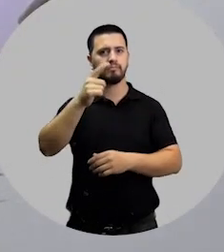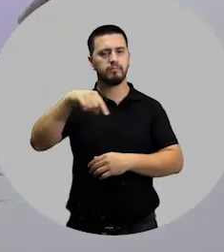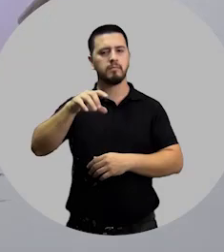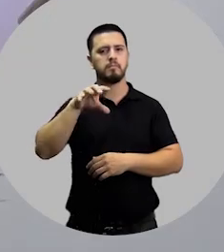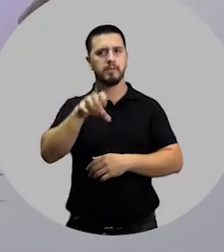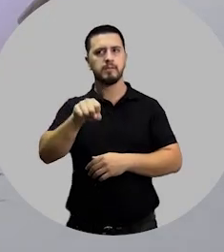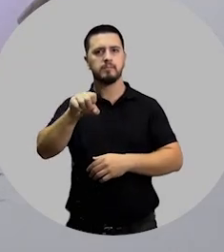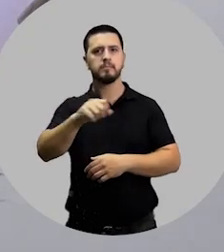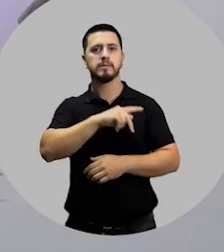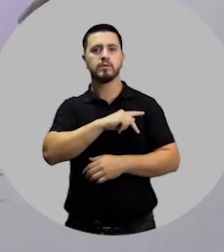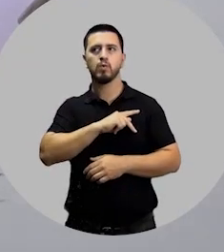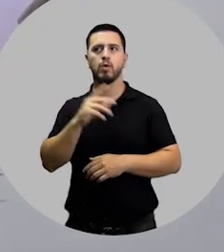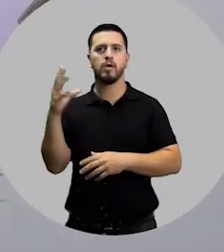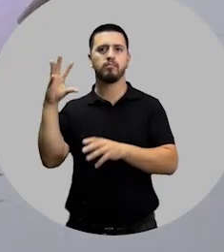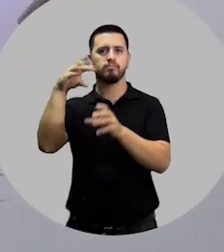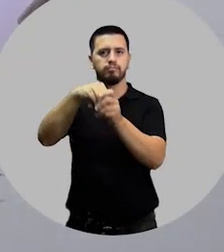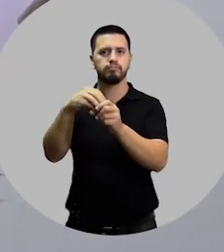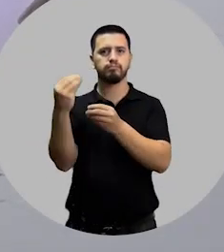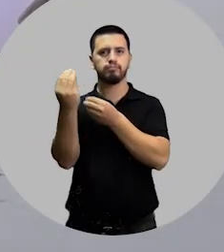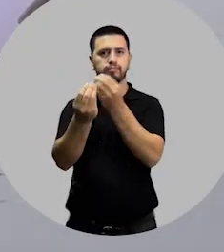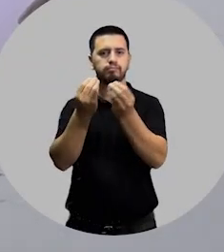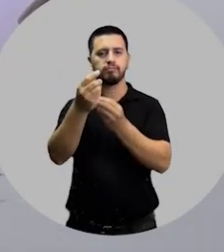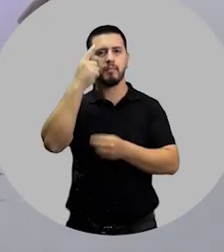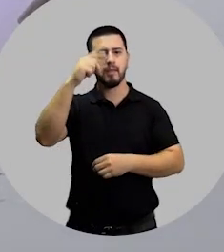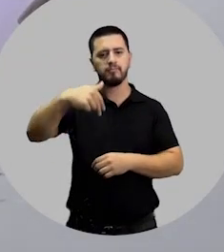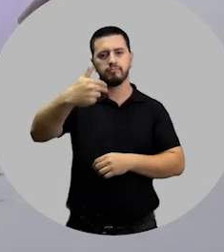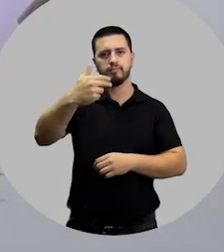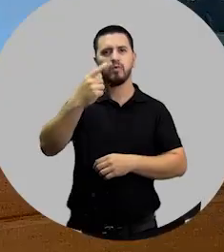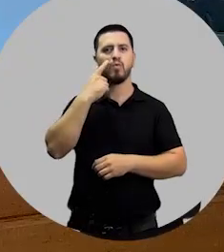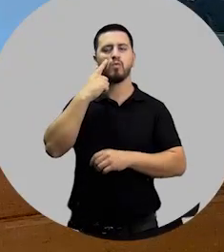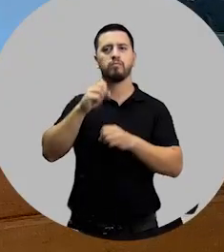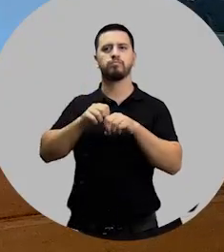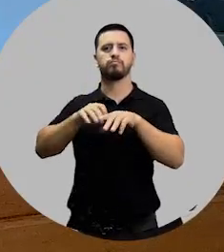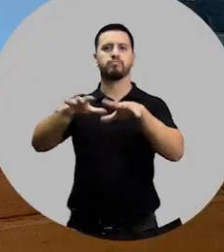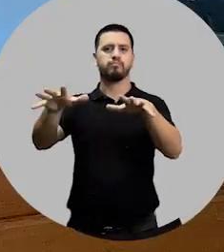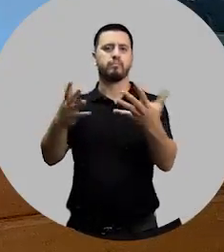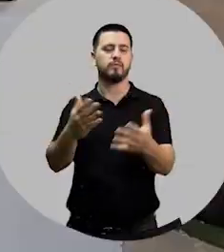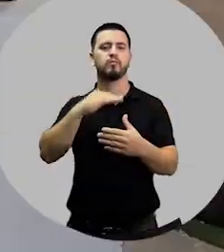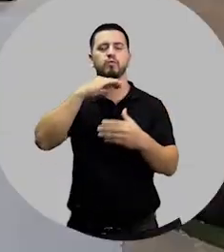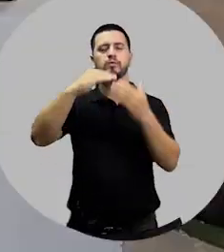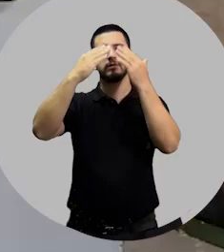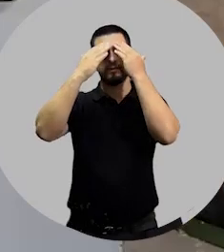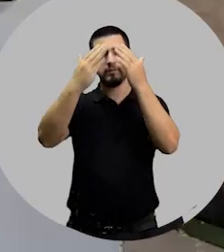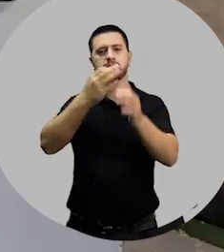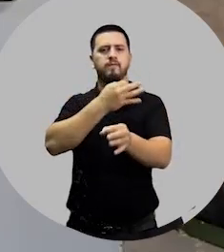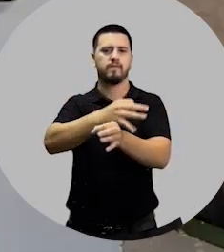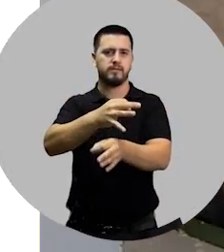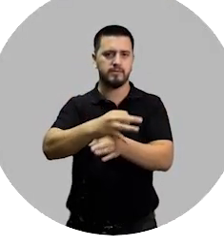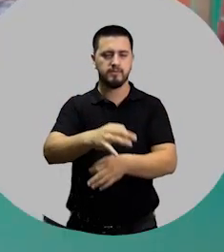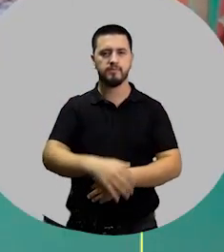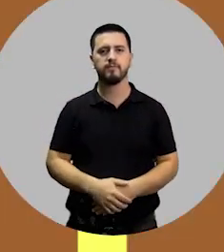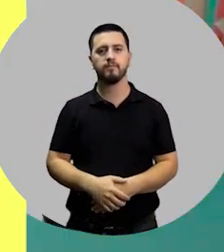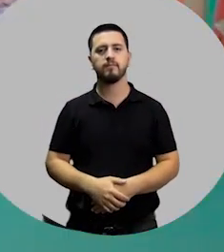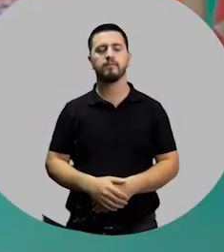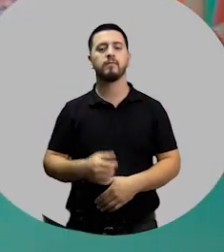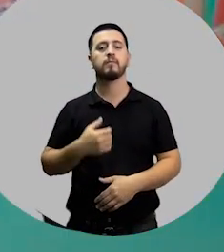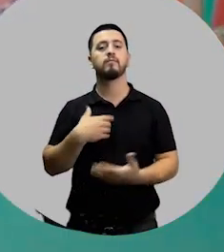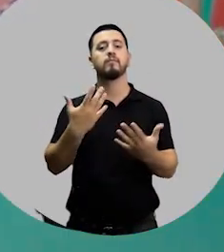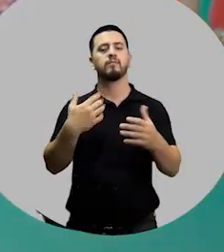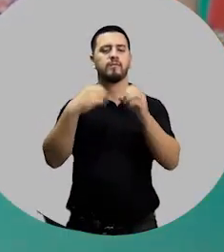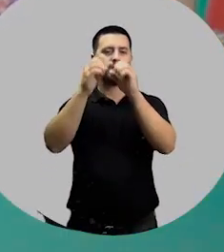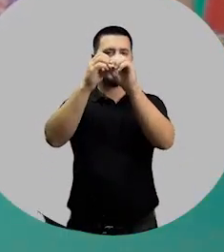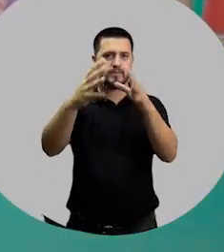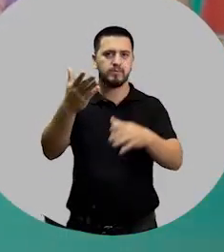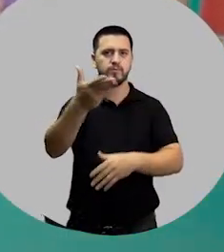más emprendedores y emprendedoras para que puedan ser conocidos. Muchísimas gracias y muchísimas felicidades. Les deseo